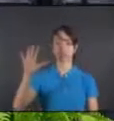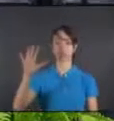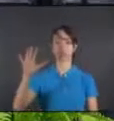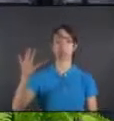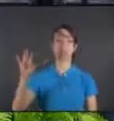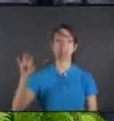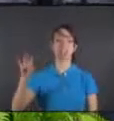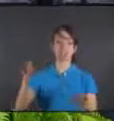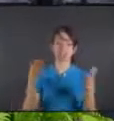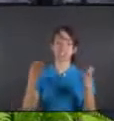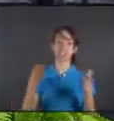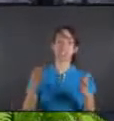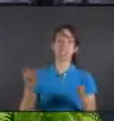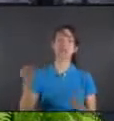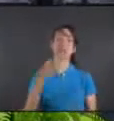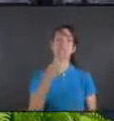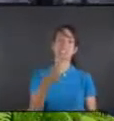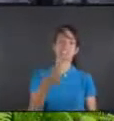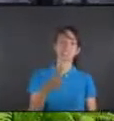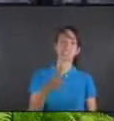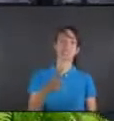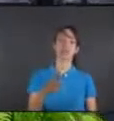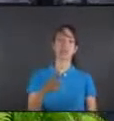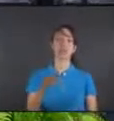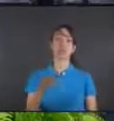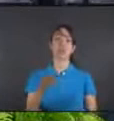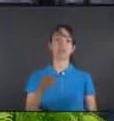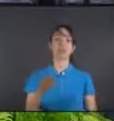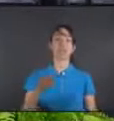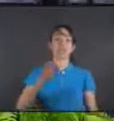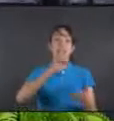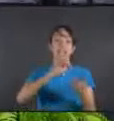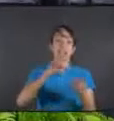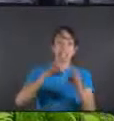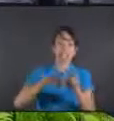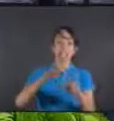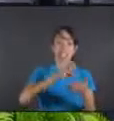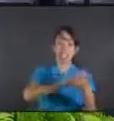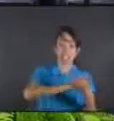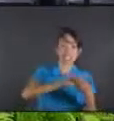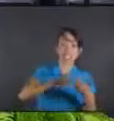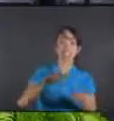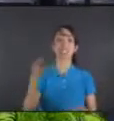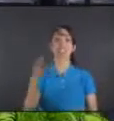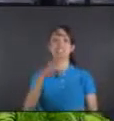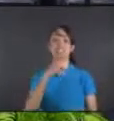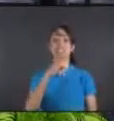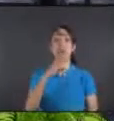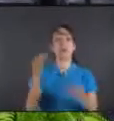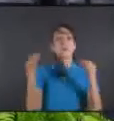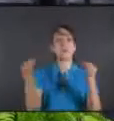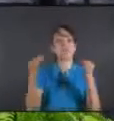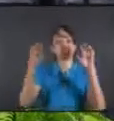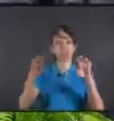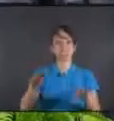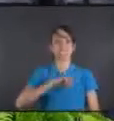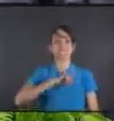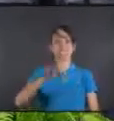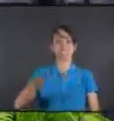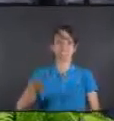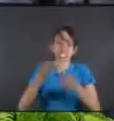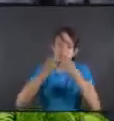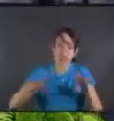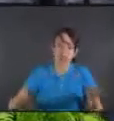día. En la versión hebrea, no dice un día, sino que dice fue